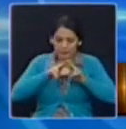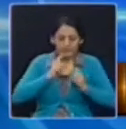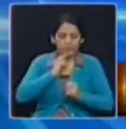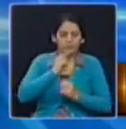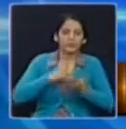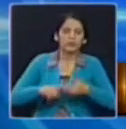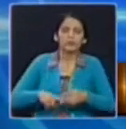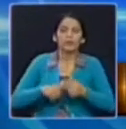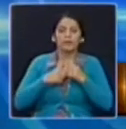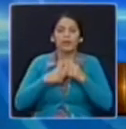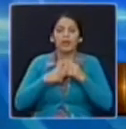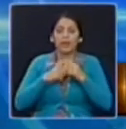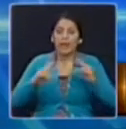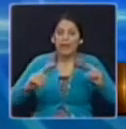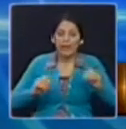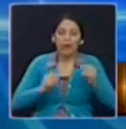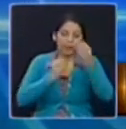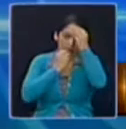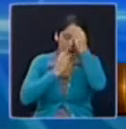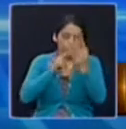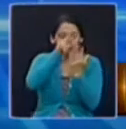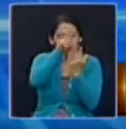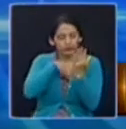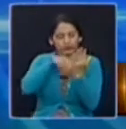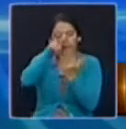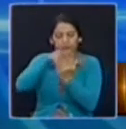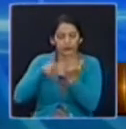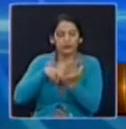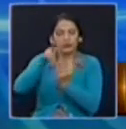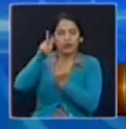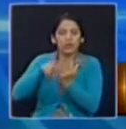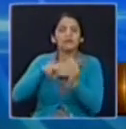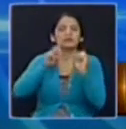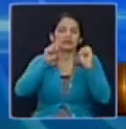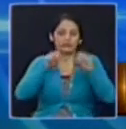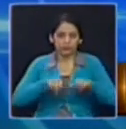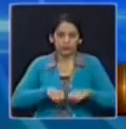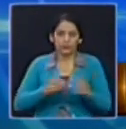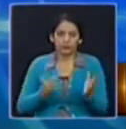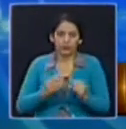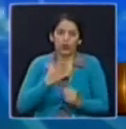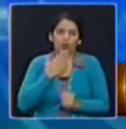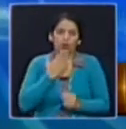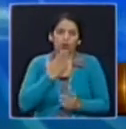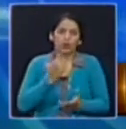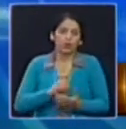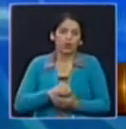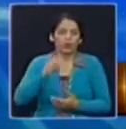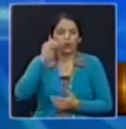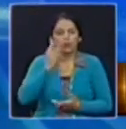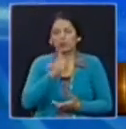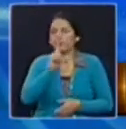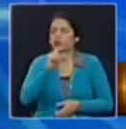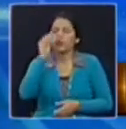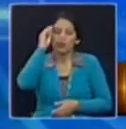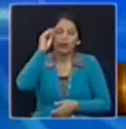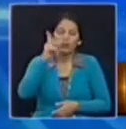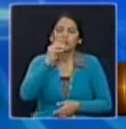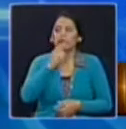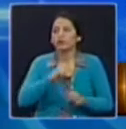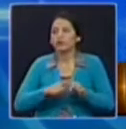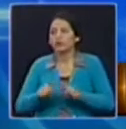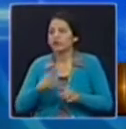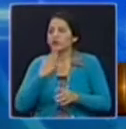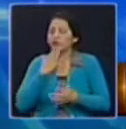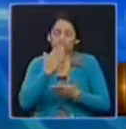podríamos adelantar la lectura, tener una opinión concreta, tener argumentos que